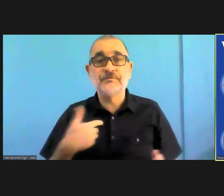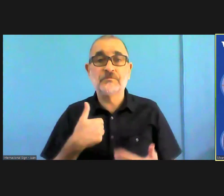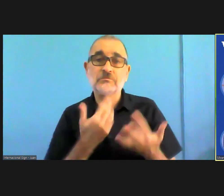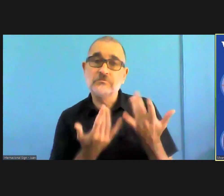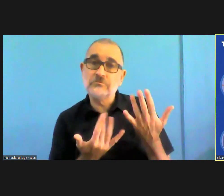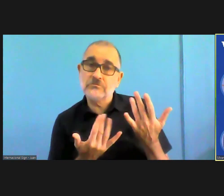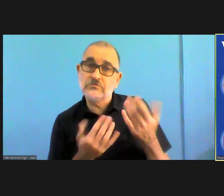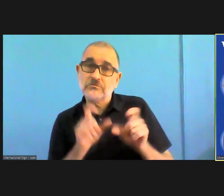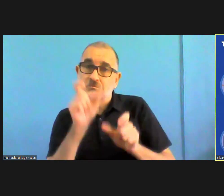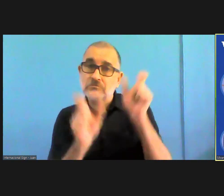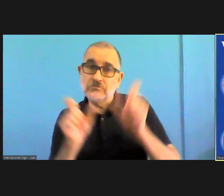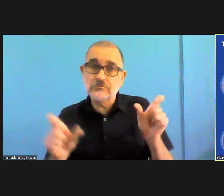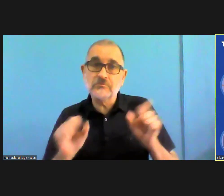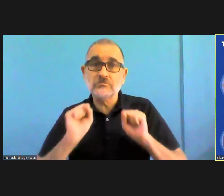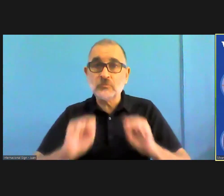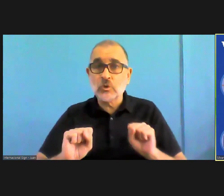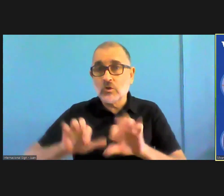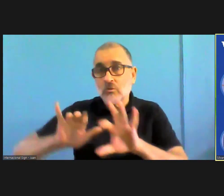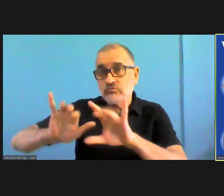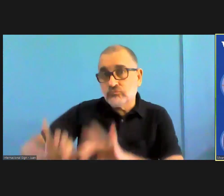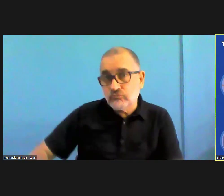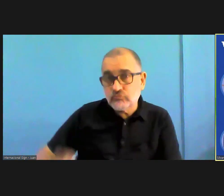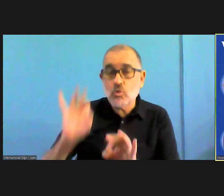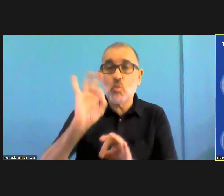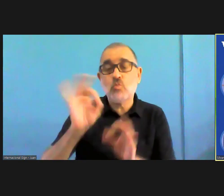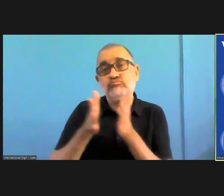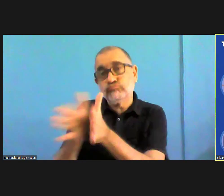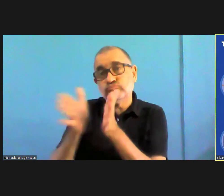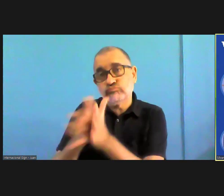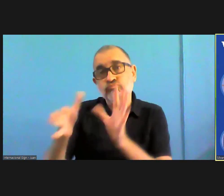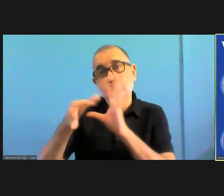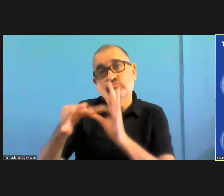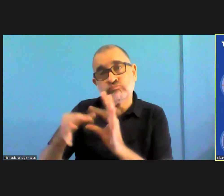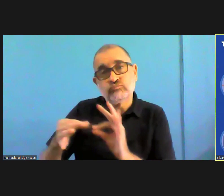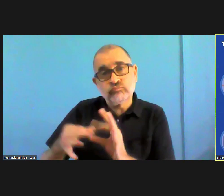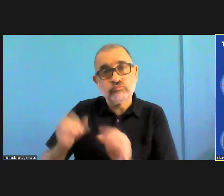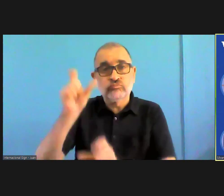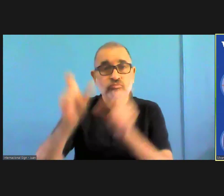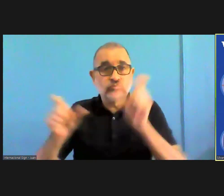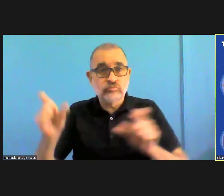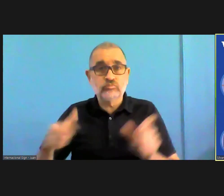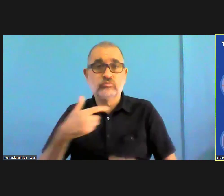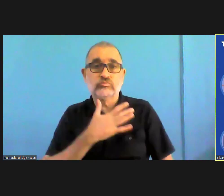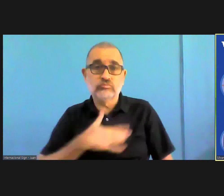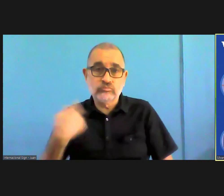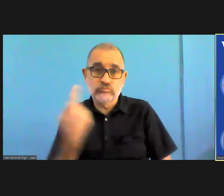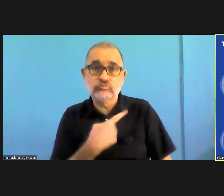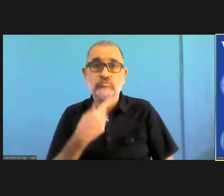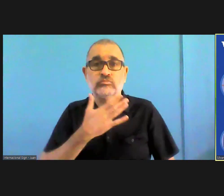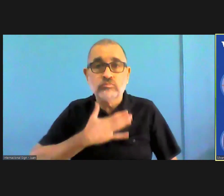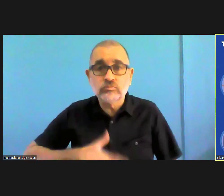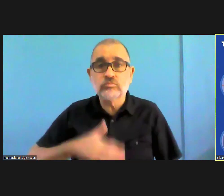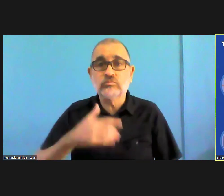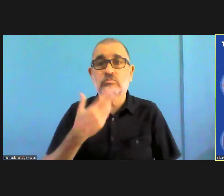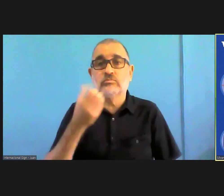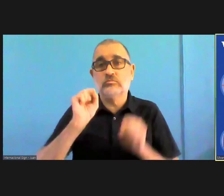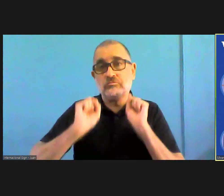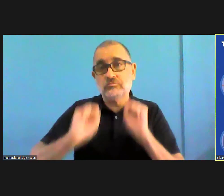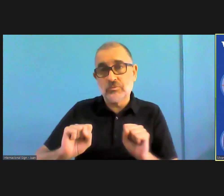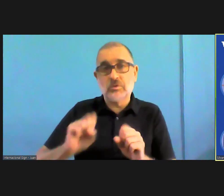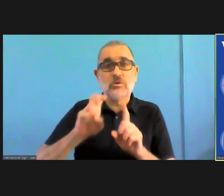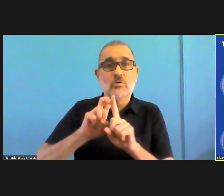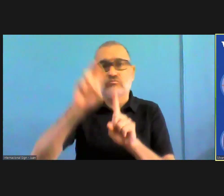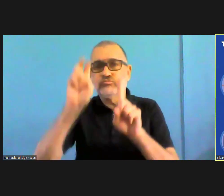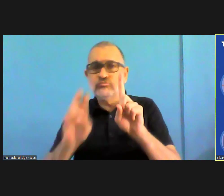muy positiva. Un comentario que recibimos de Karen Kinder tiene que ver con inversiones en